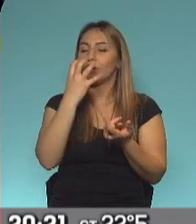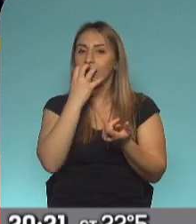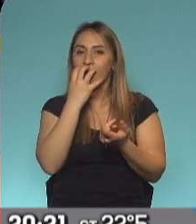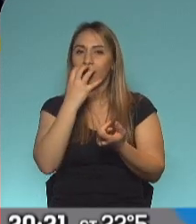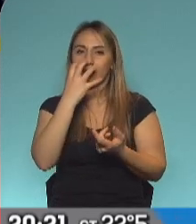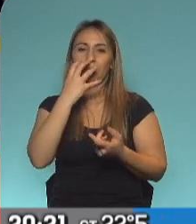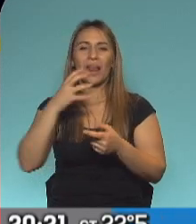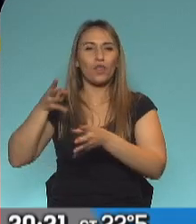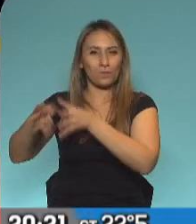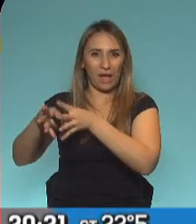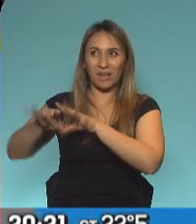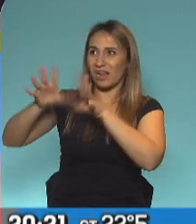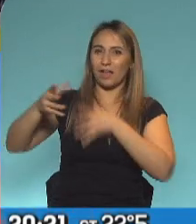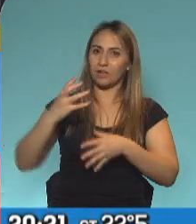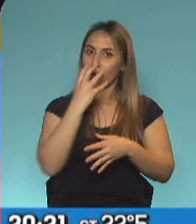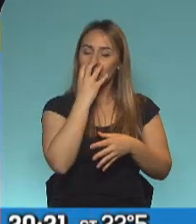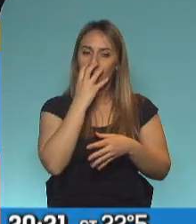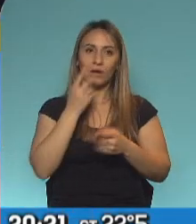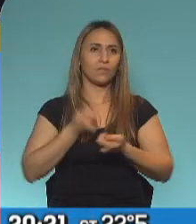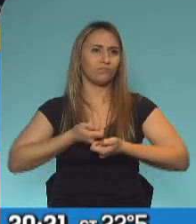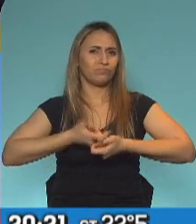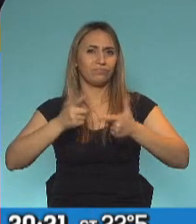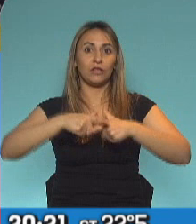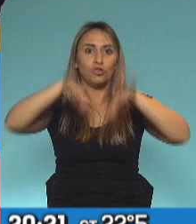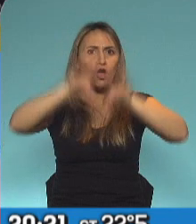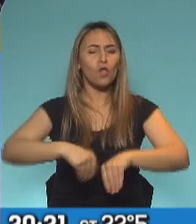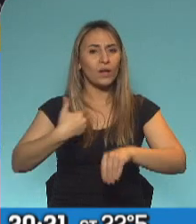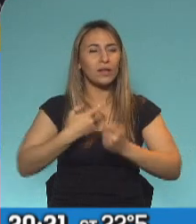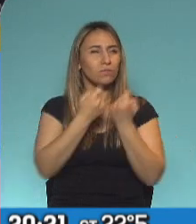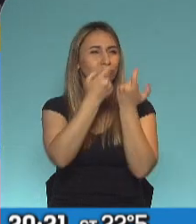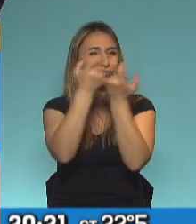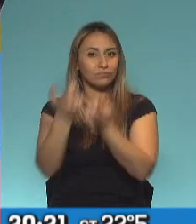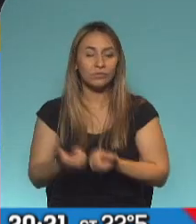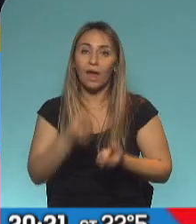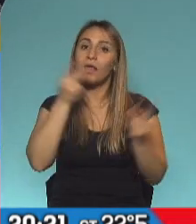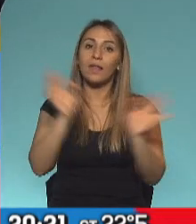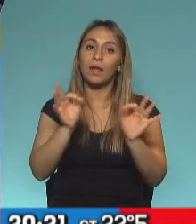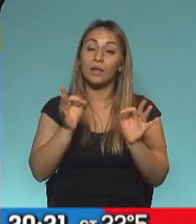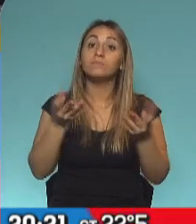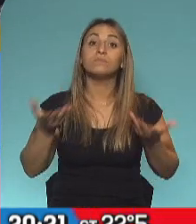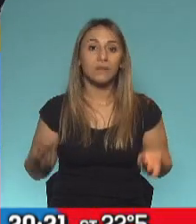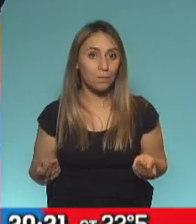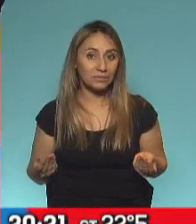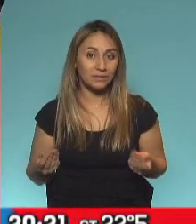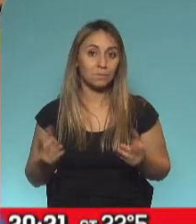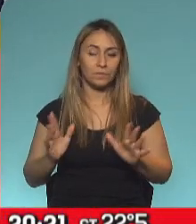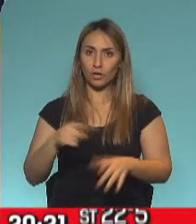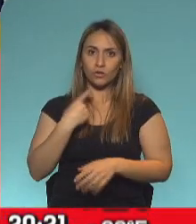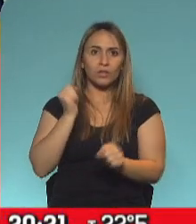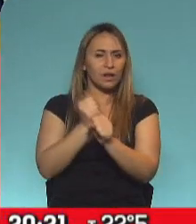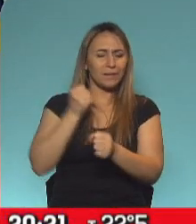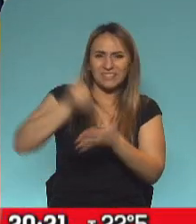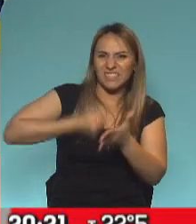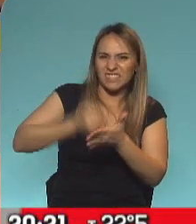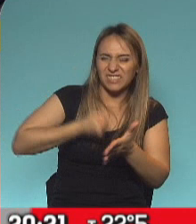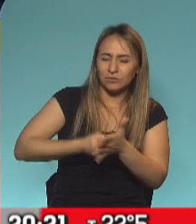todo el país. Es decir, se ha hecho una tarea muy fuerte a la hora de robustecer el sistema de salud y por eso